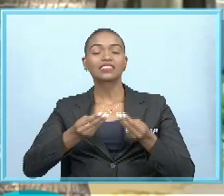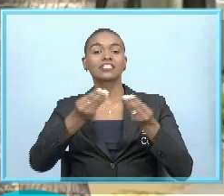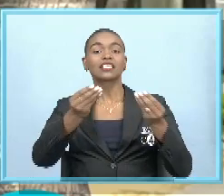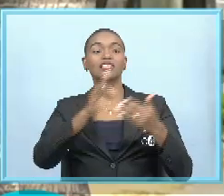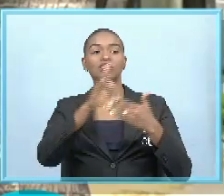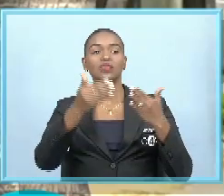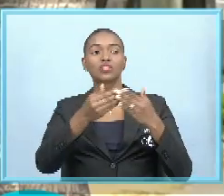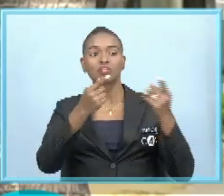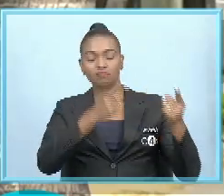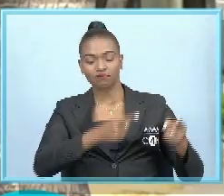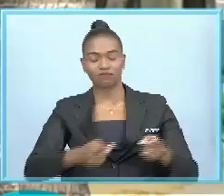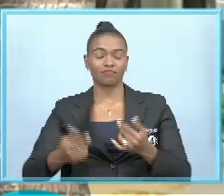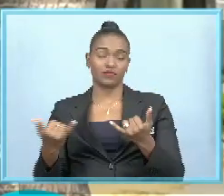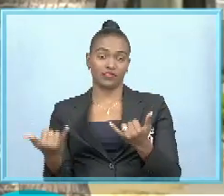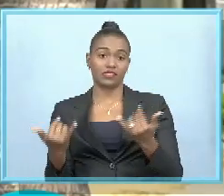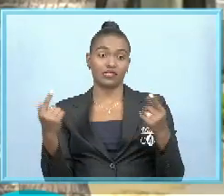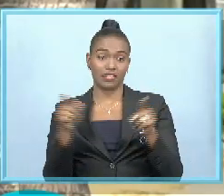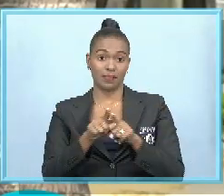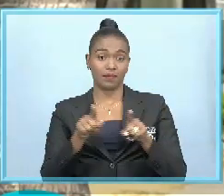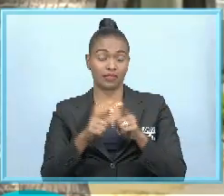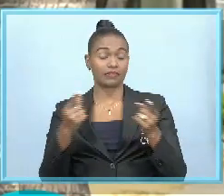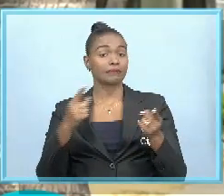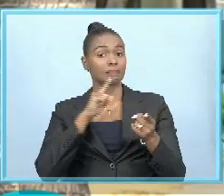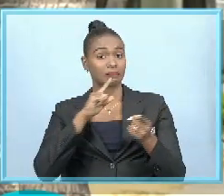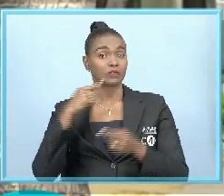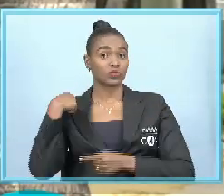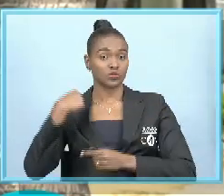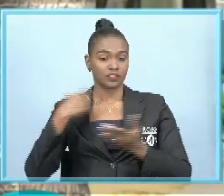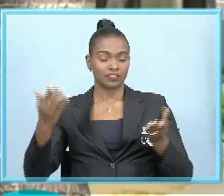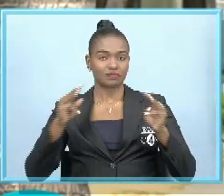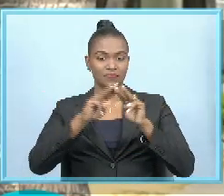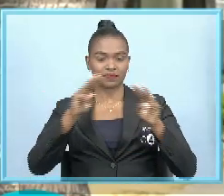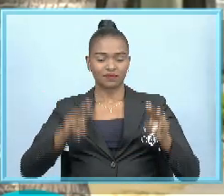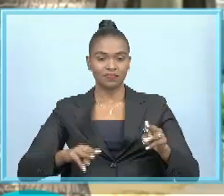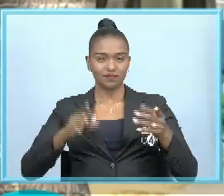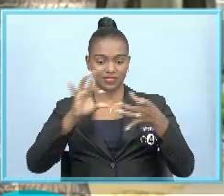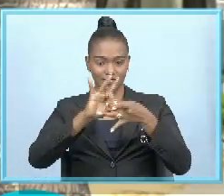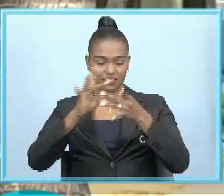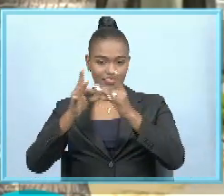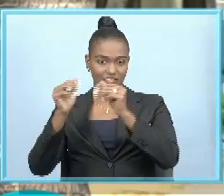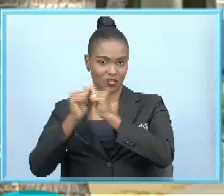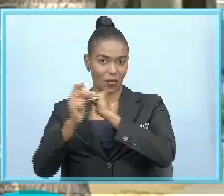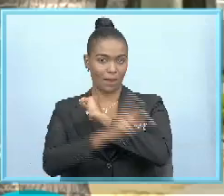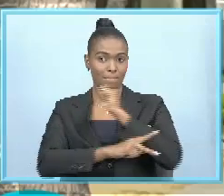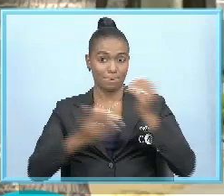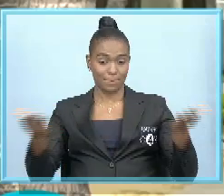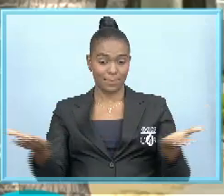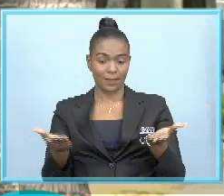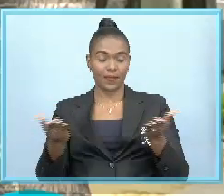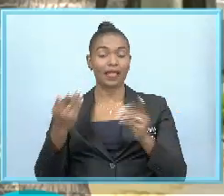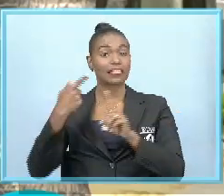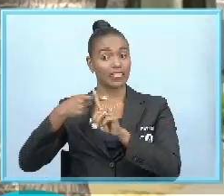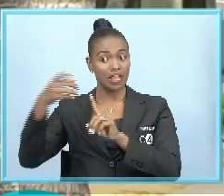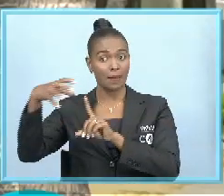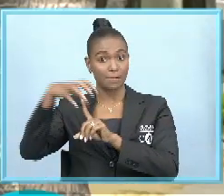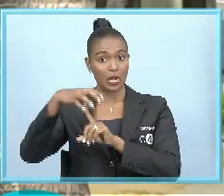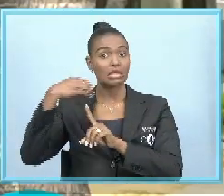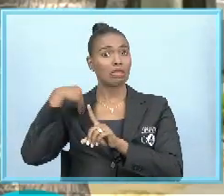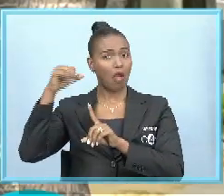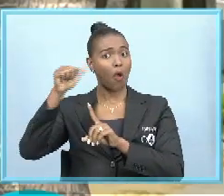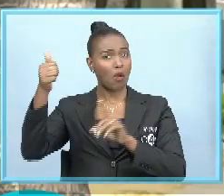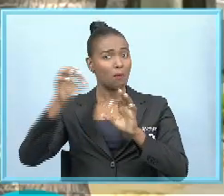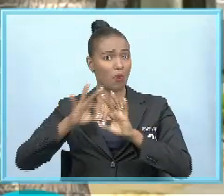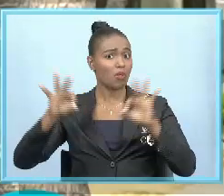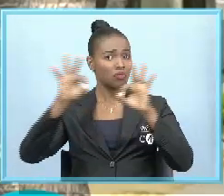todo lo que acontece. También, a pesar de que estamos acá en el Ministerio de Relaciones Exteriores, en la Casa de Gobierno, en el Palacio Nacional, hay otras